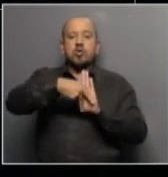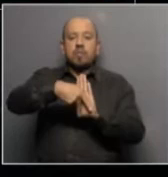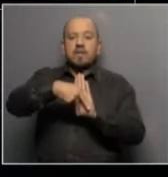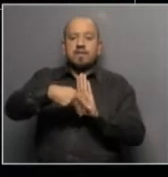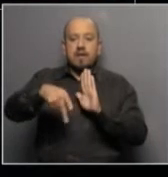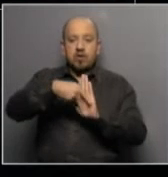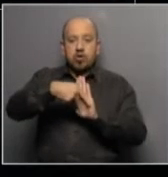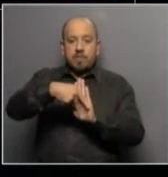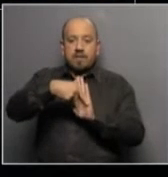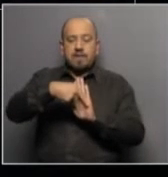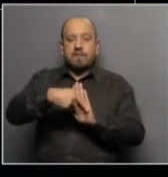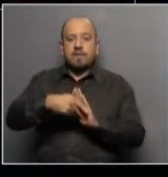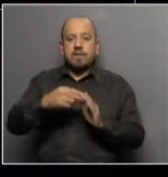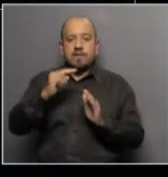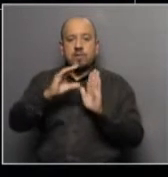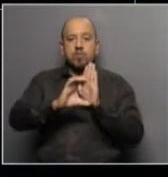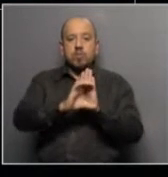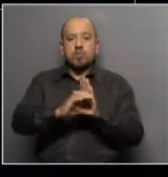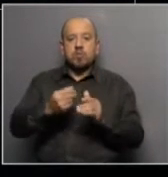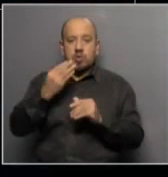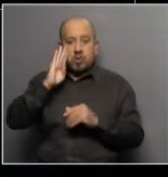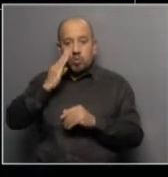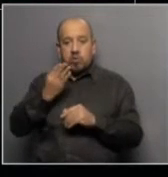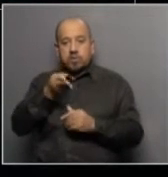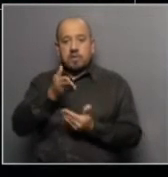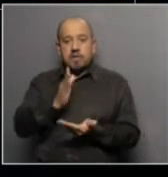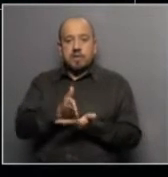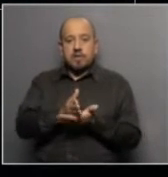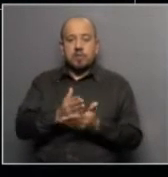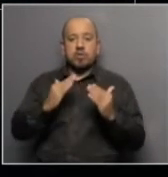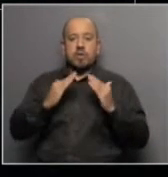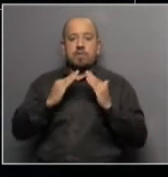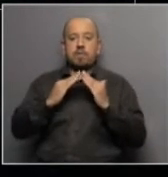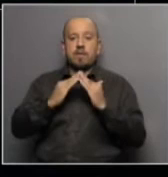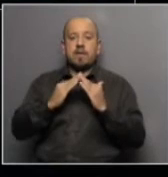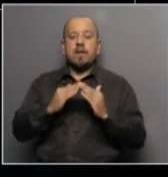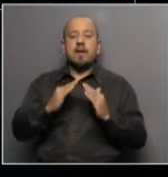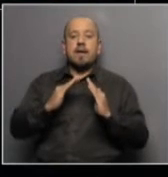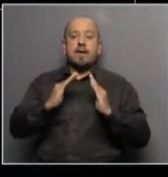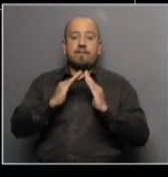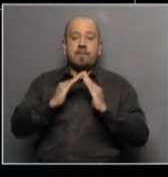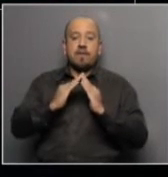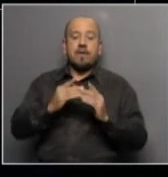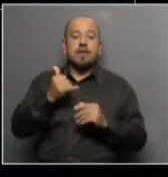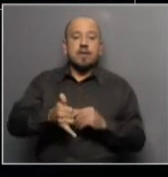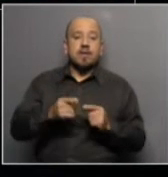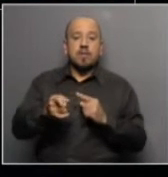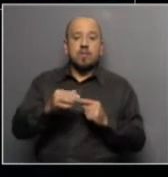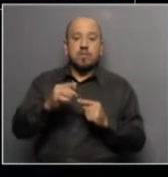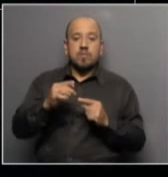nacional, incluso constitucional, reconoce este derecho a la vivienda y tiene una perspectiva